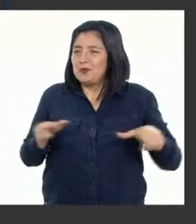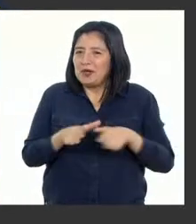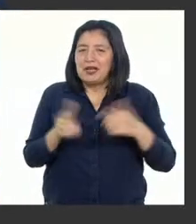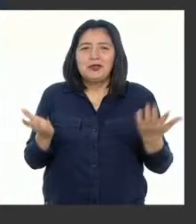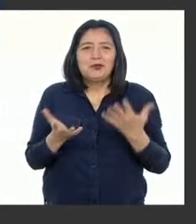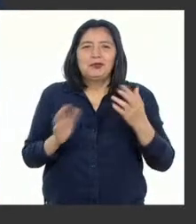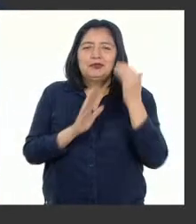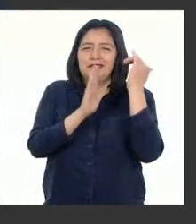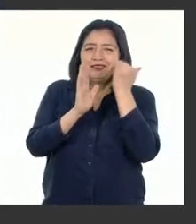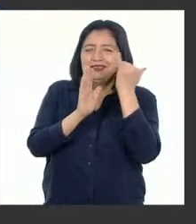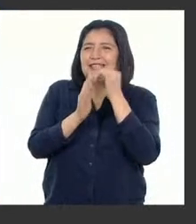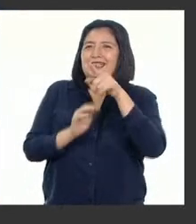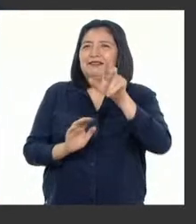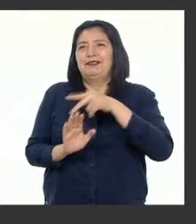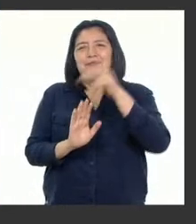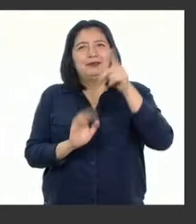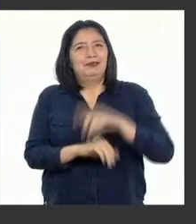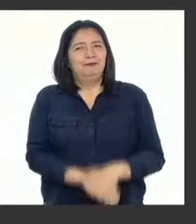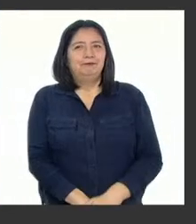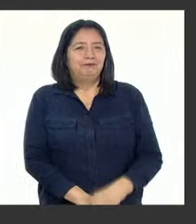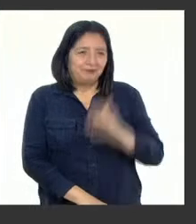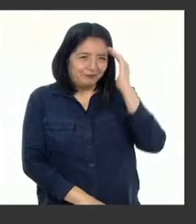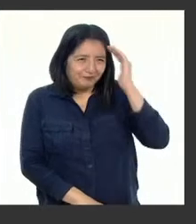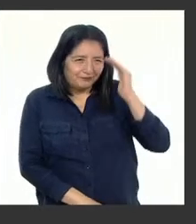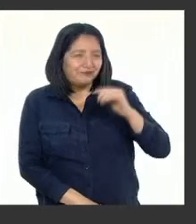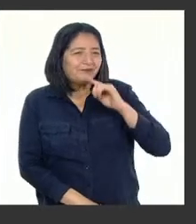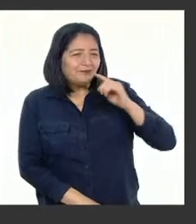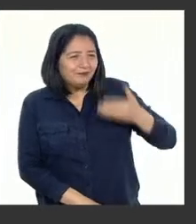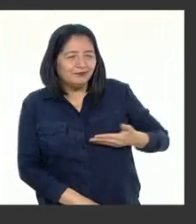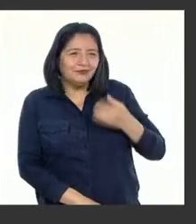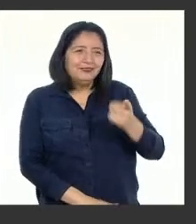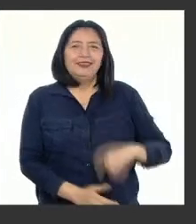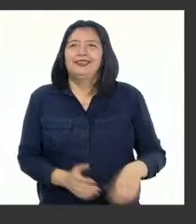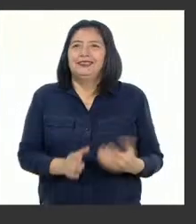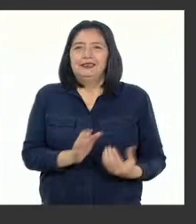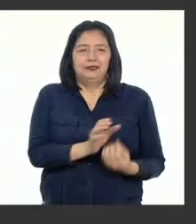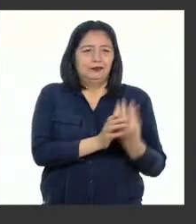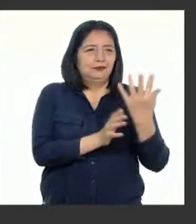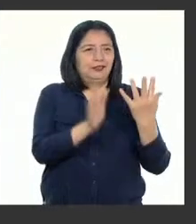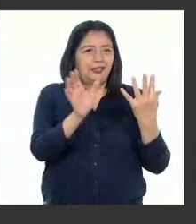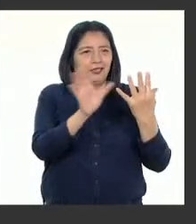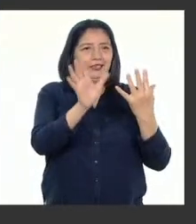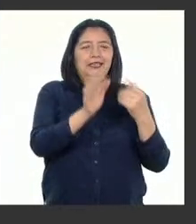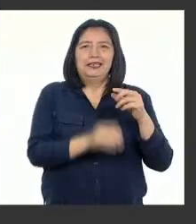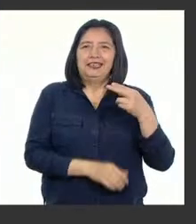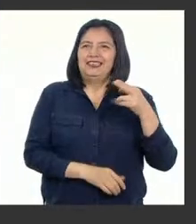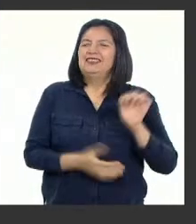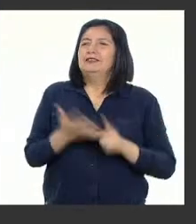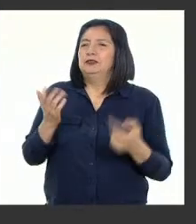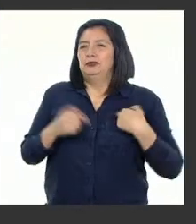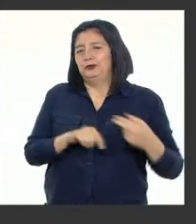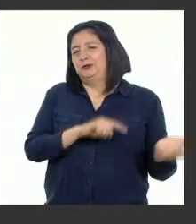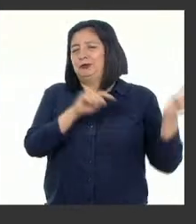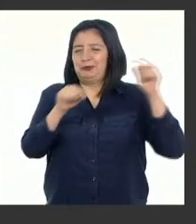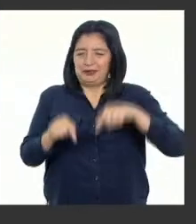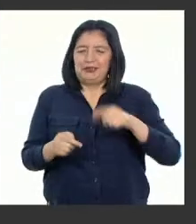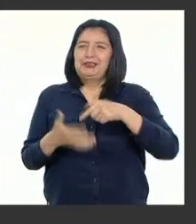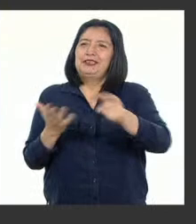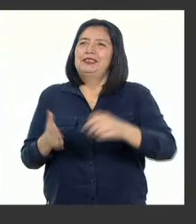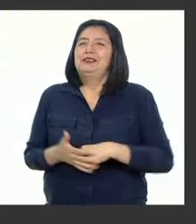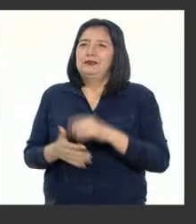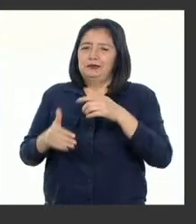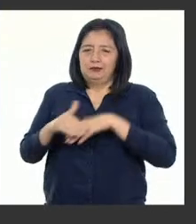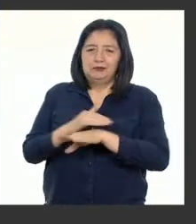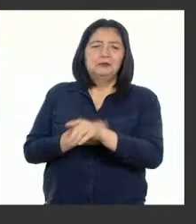se graban nuestros programas. Señora Vizcacha, Héctor, ¿qué hacen por aquí? Hemos venido al